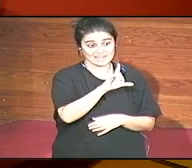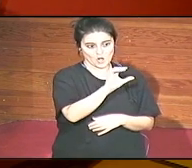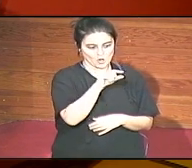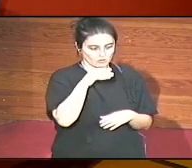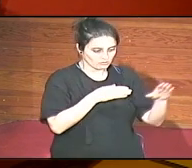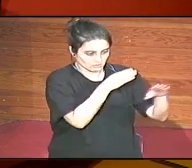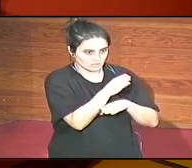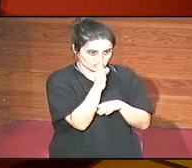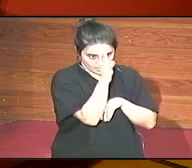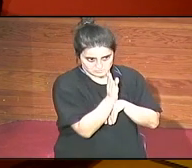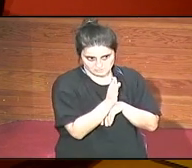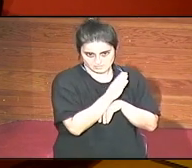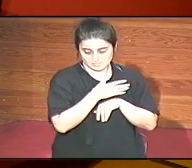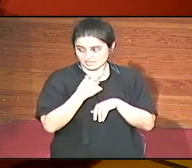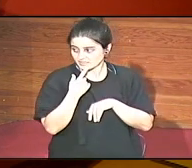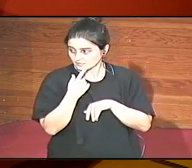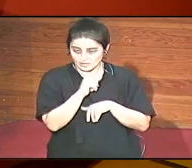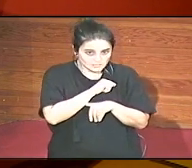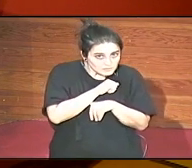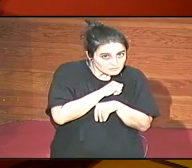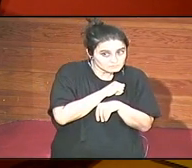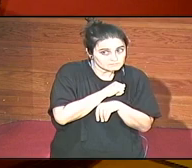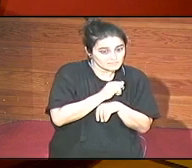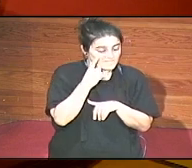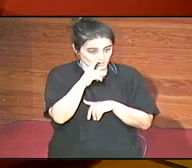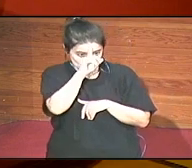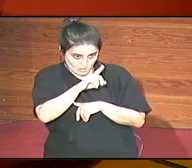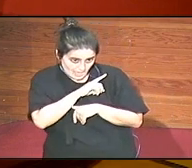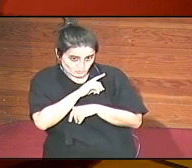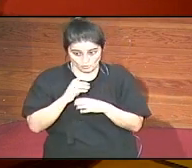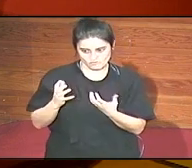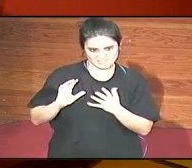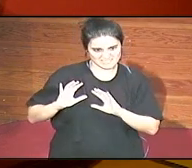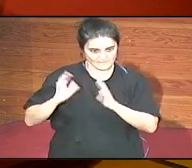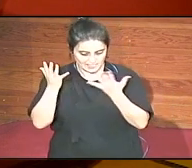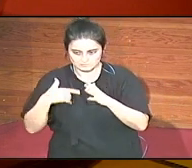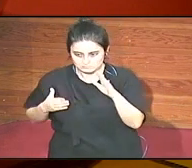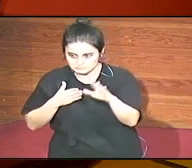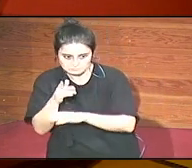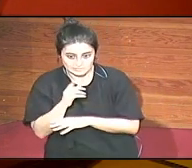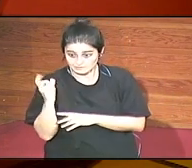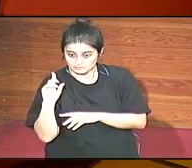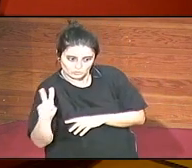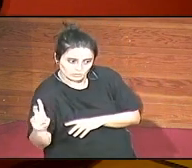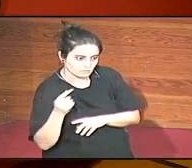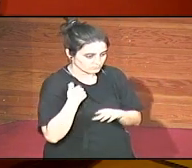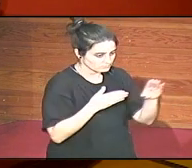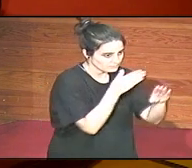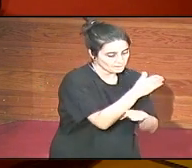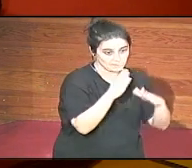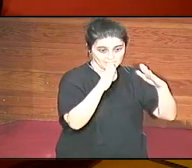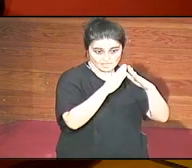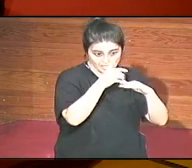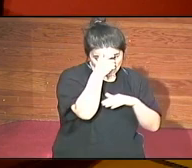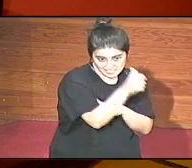esperar a que pasen los los soldados o los rebeldes y entonces regresar a sus aldeas si queda algo si ya las han quemado pues vivir en